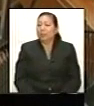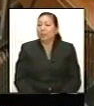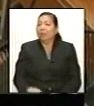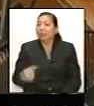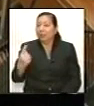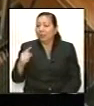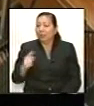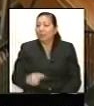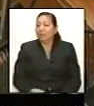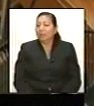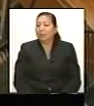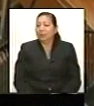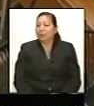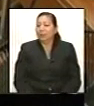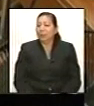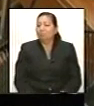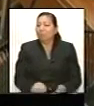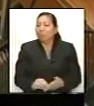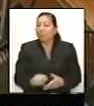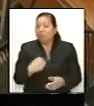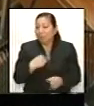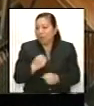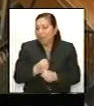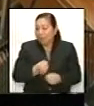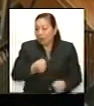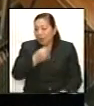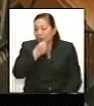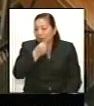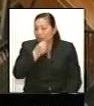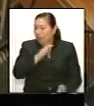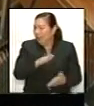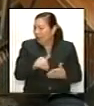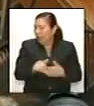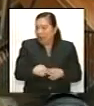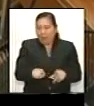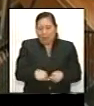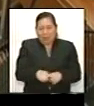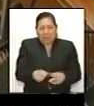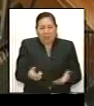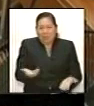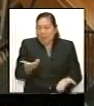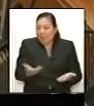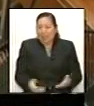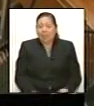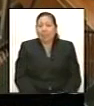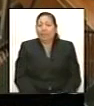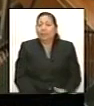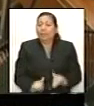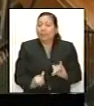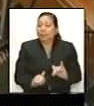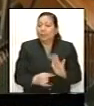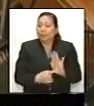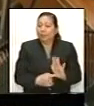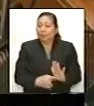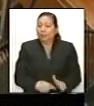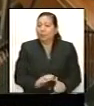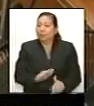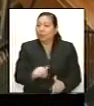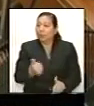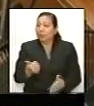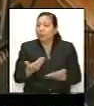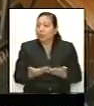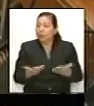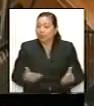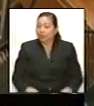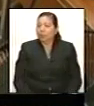taxi, me ha pasado en mi trabajo de periodista, y algo también que creo que no se dejó en la presentación es que otra cosa que